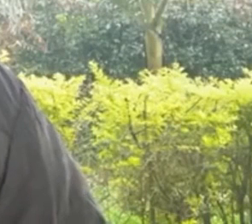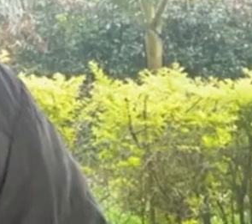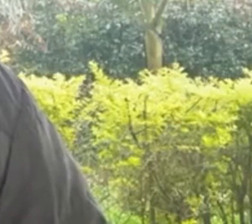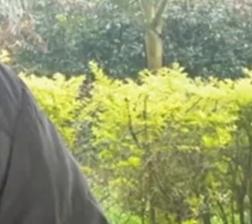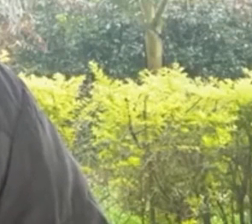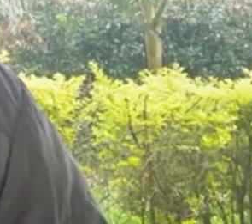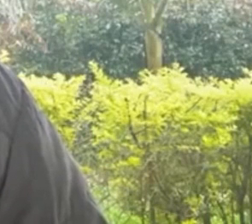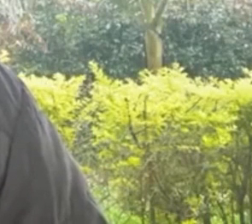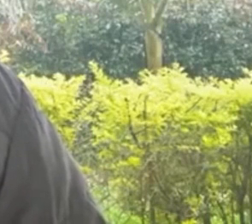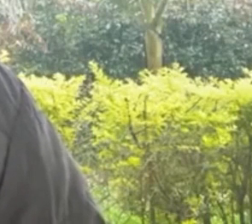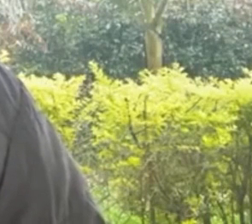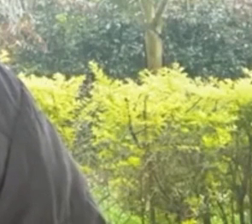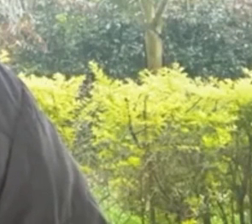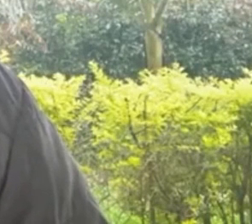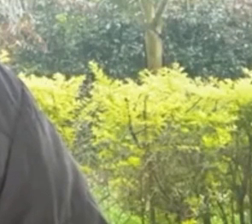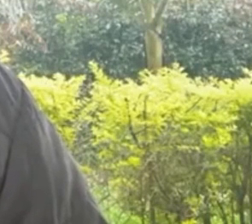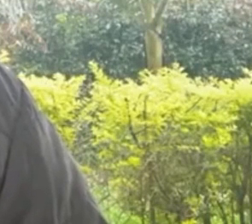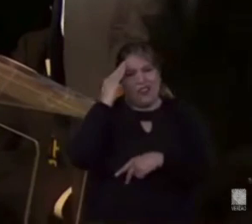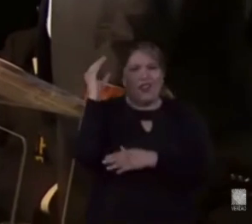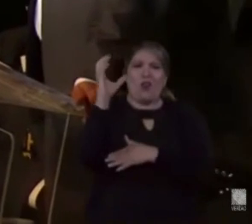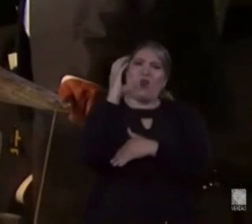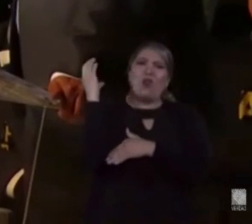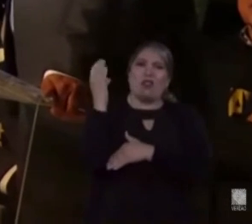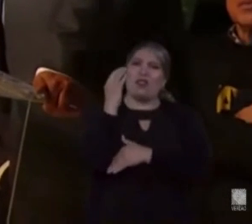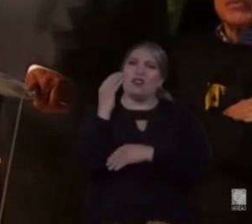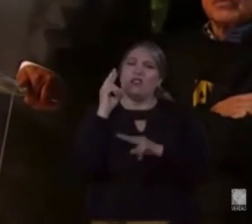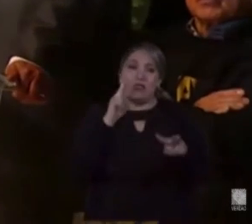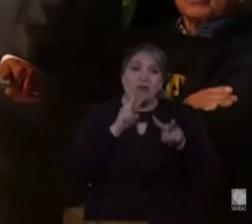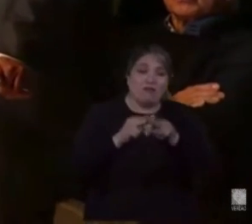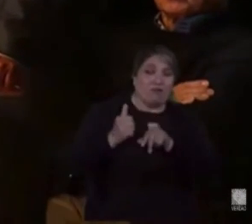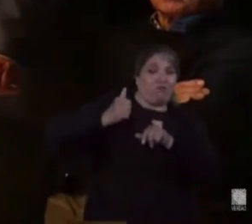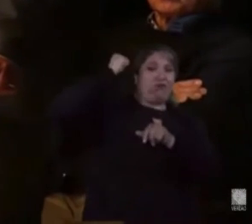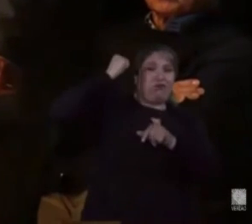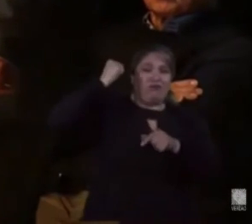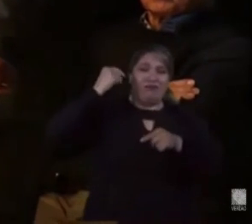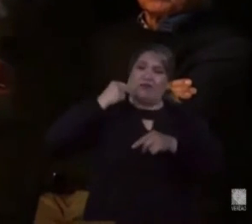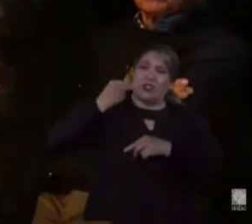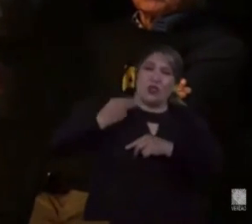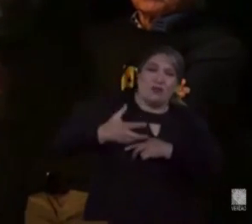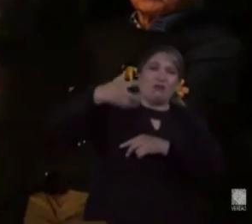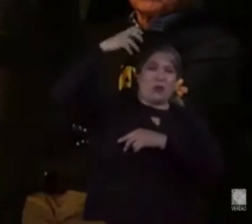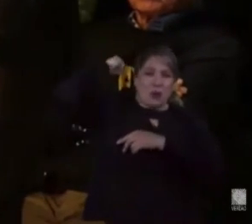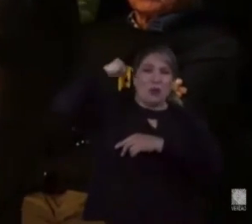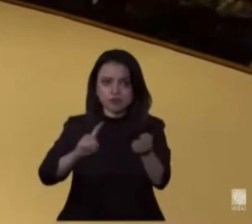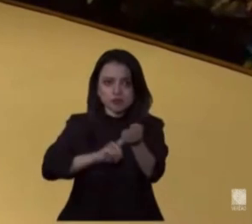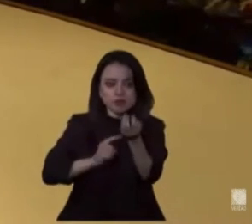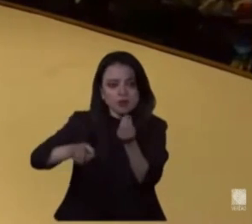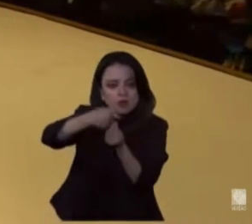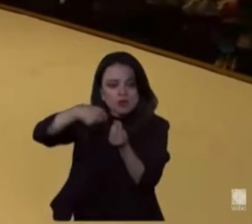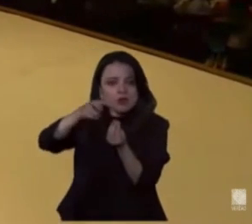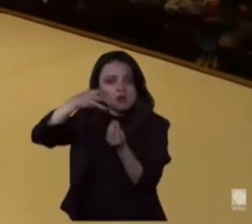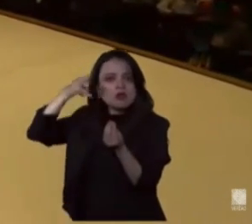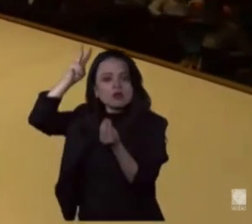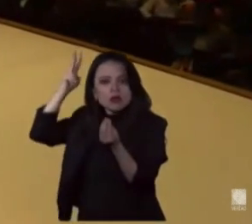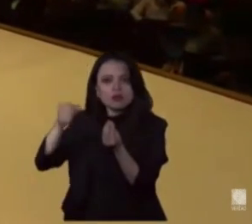relato para que quedara esa memoria histórica. El presidente electo Gustavo Petro recibió el informe de la comisión y se comprometió